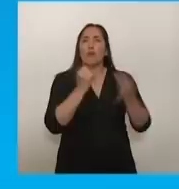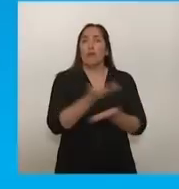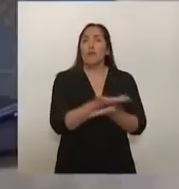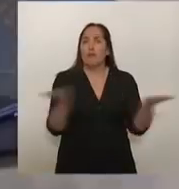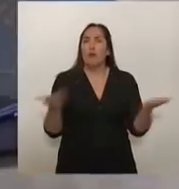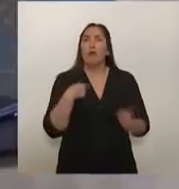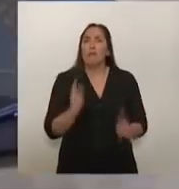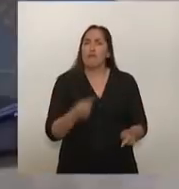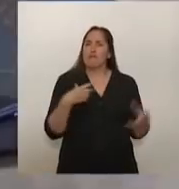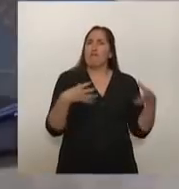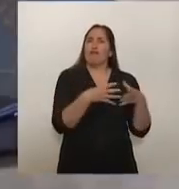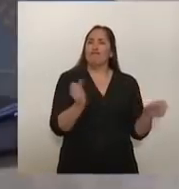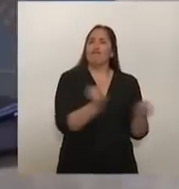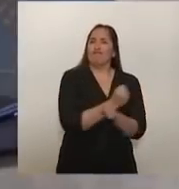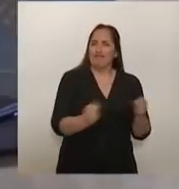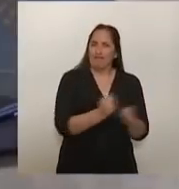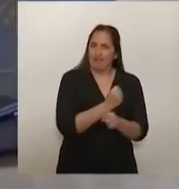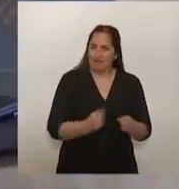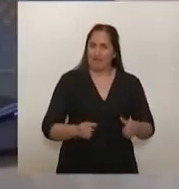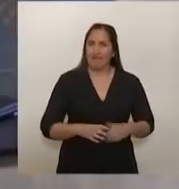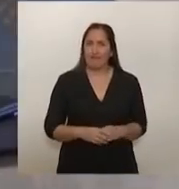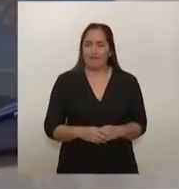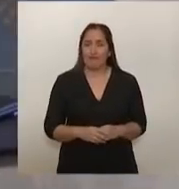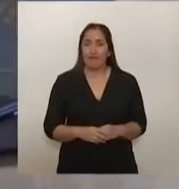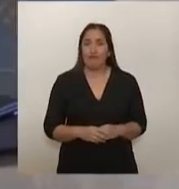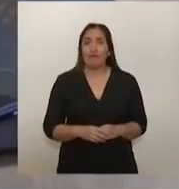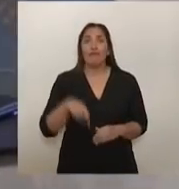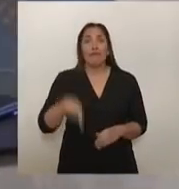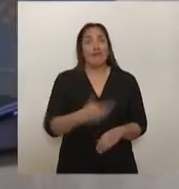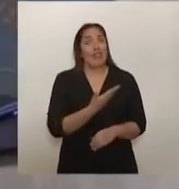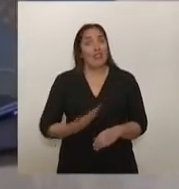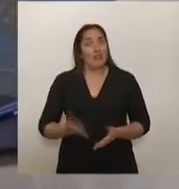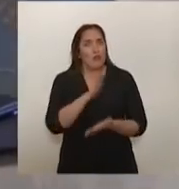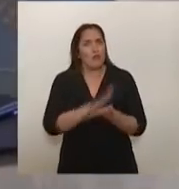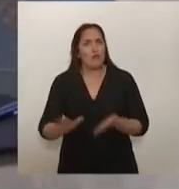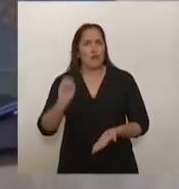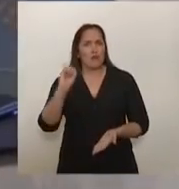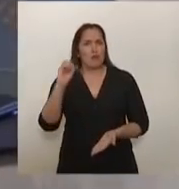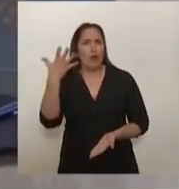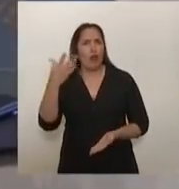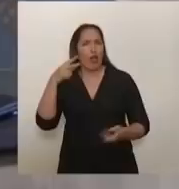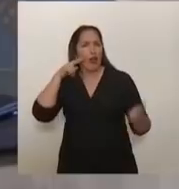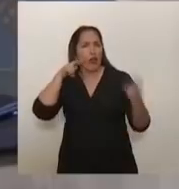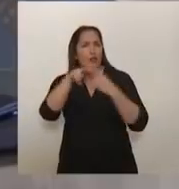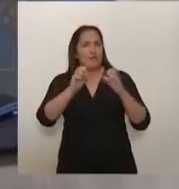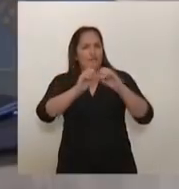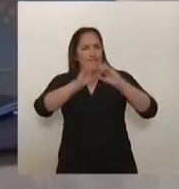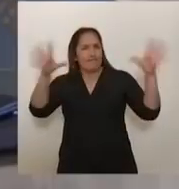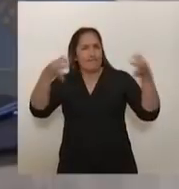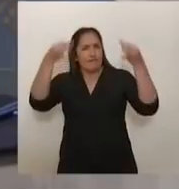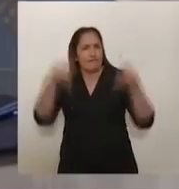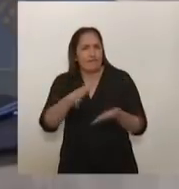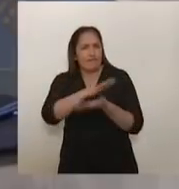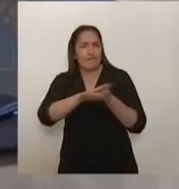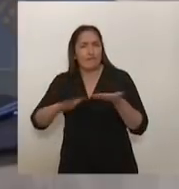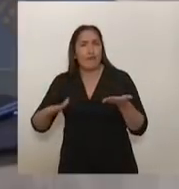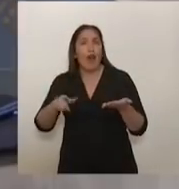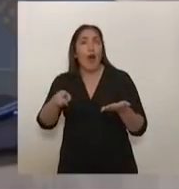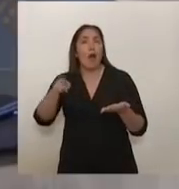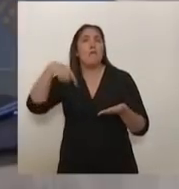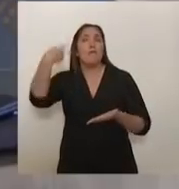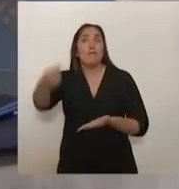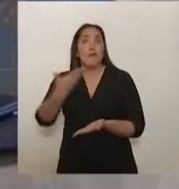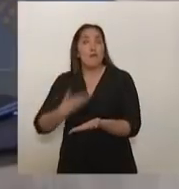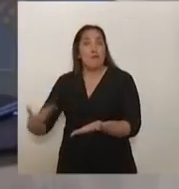también sancionamos nosotros. Este nuevo Estado, más moderno y más transparente, será bueno para el futuro